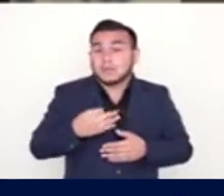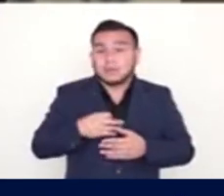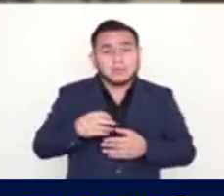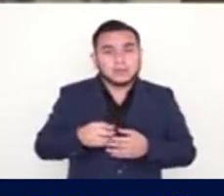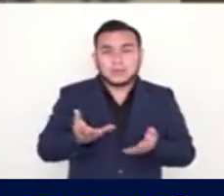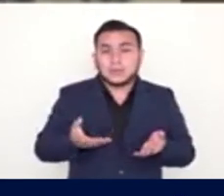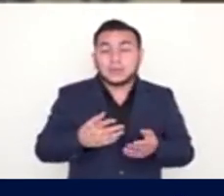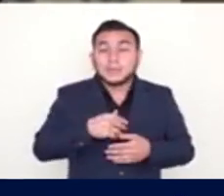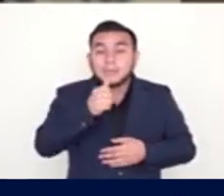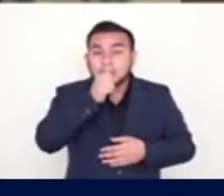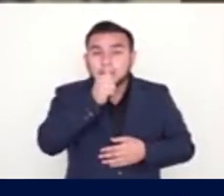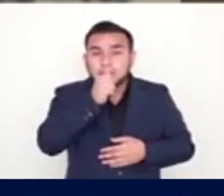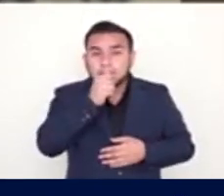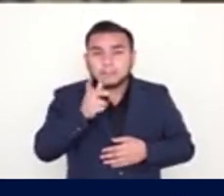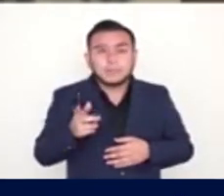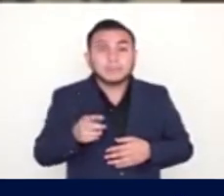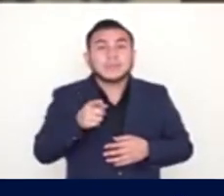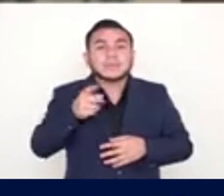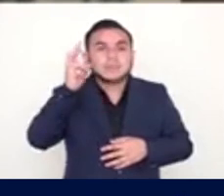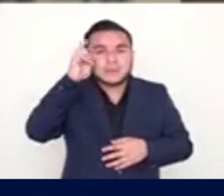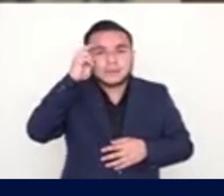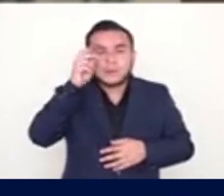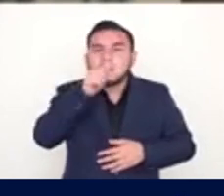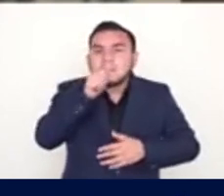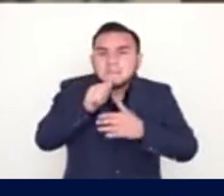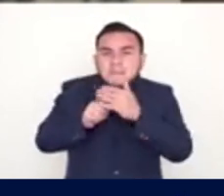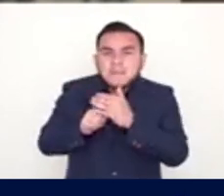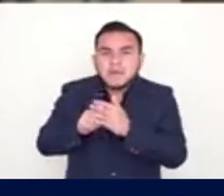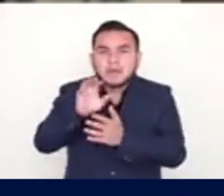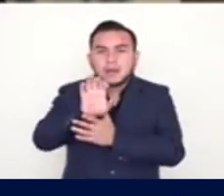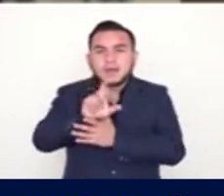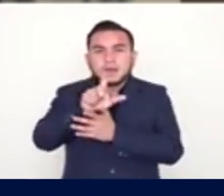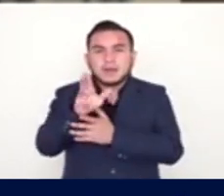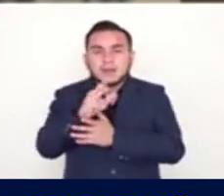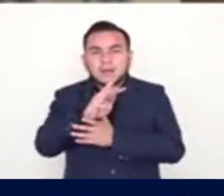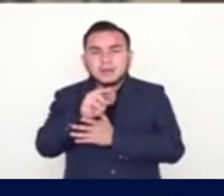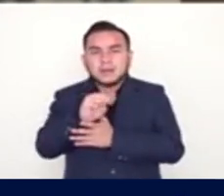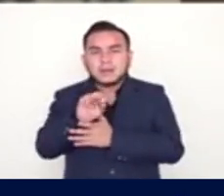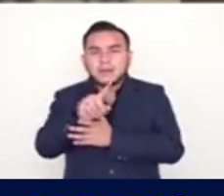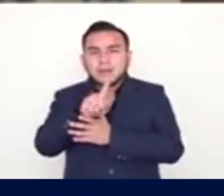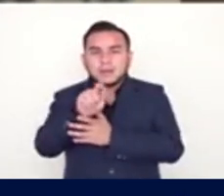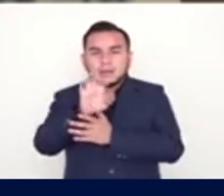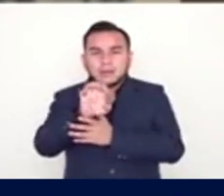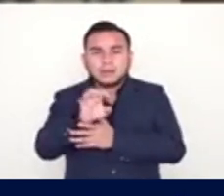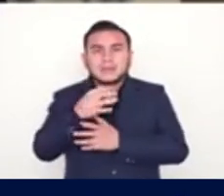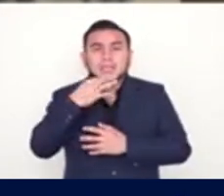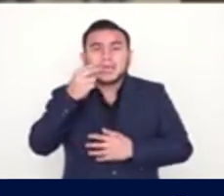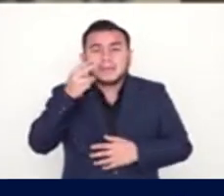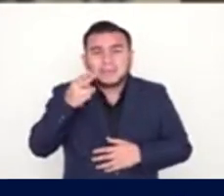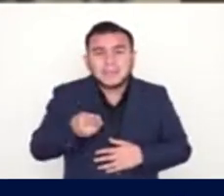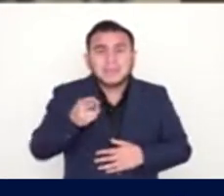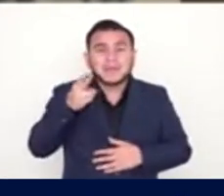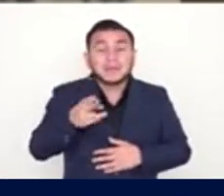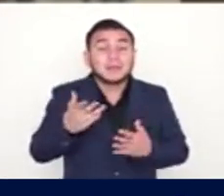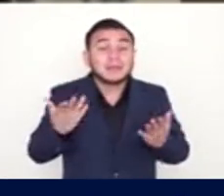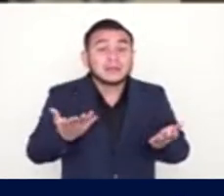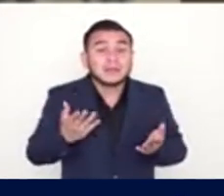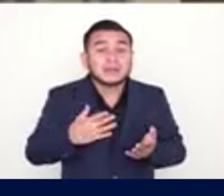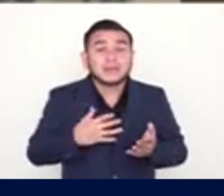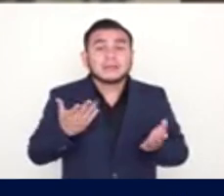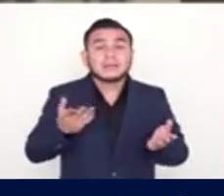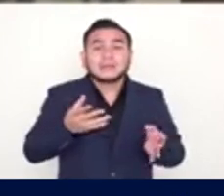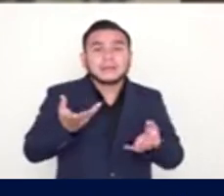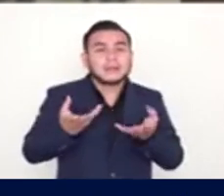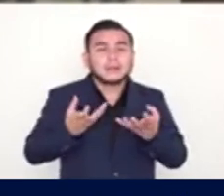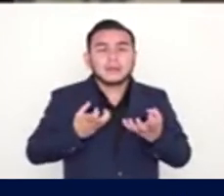caja no, porque esa caja es de cosas nuevas, ¡ah! Están ocultando los archivos del Mozote porque la gaveta 4 no la quieren abrir. Y van a terminar, tú mismo, a empezar, no